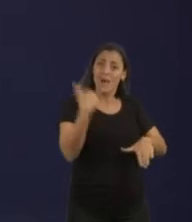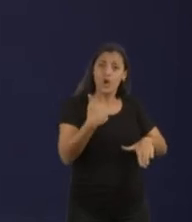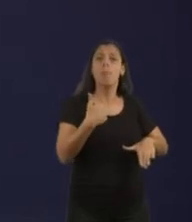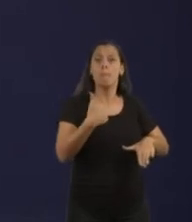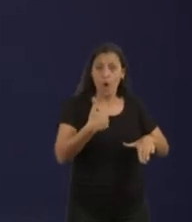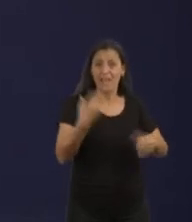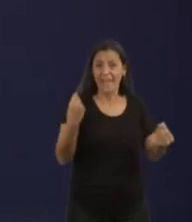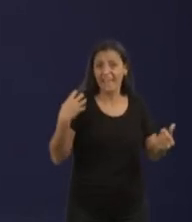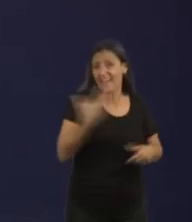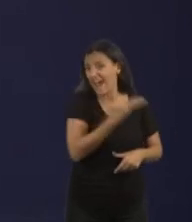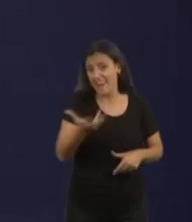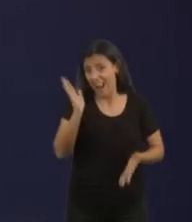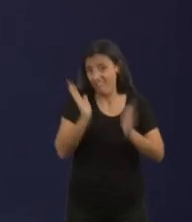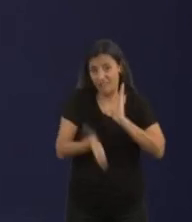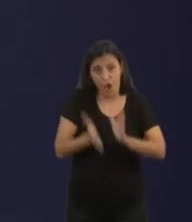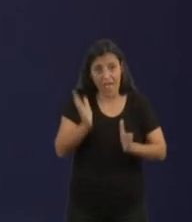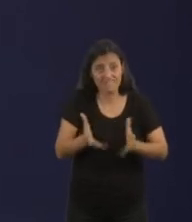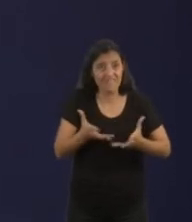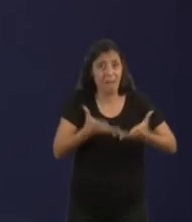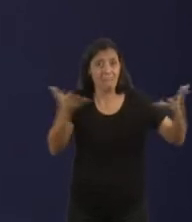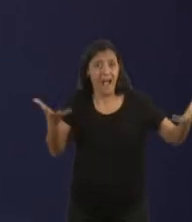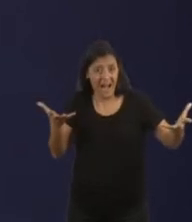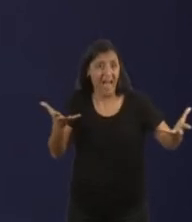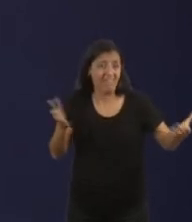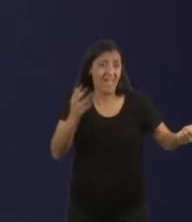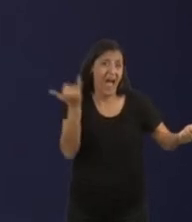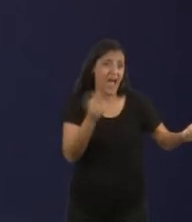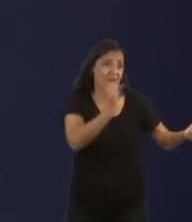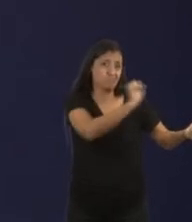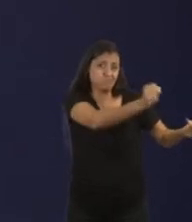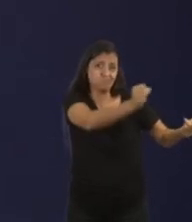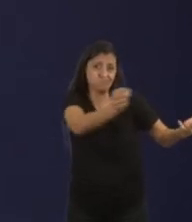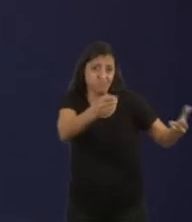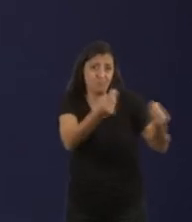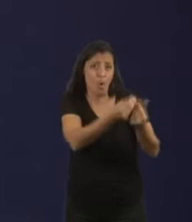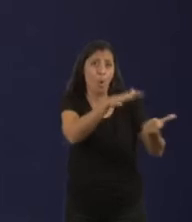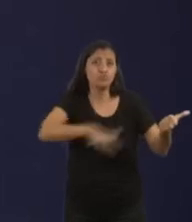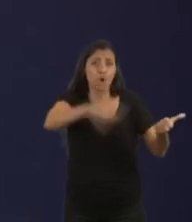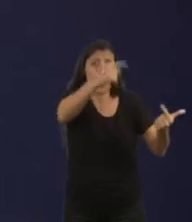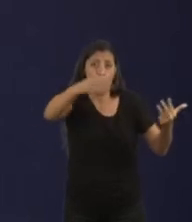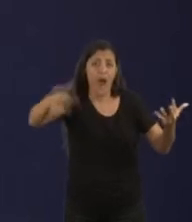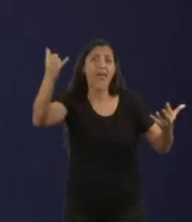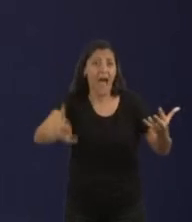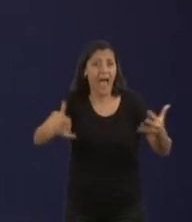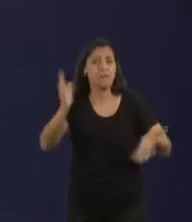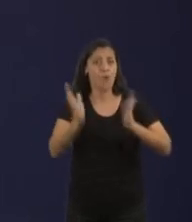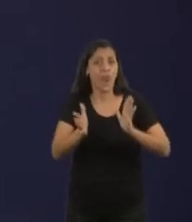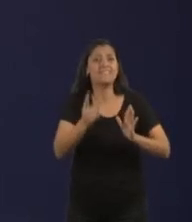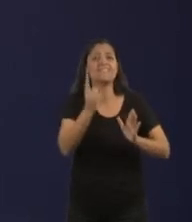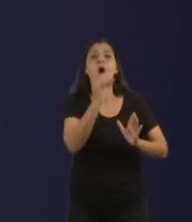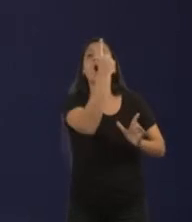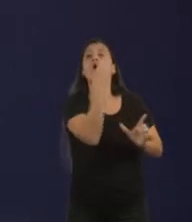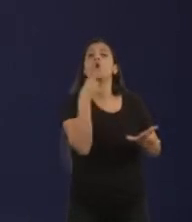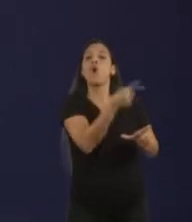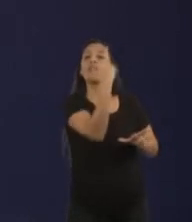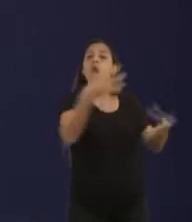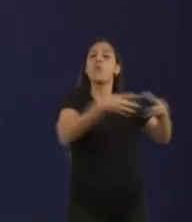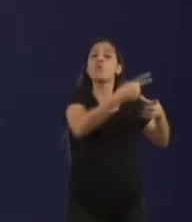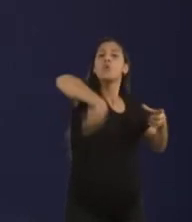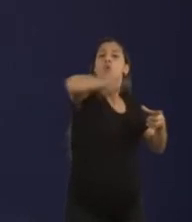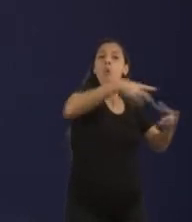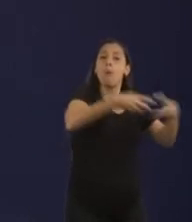algo mucho más eh más abarcativo que simplemente una cuestión contra un determinado un determinado colectivo y hay mucha gente